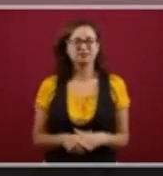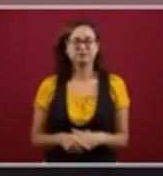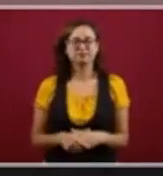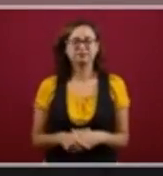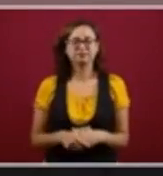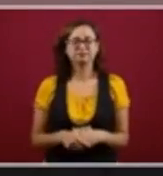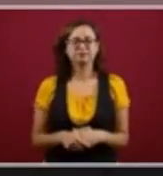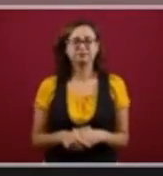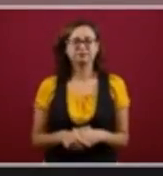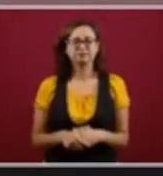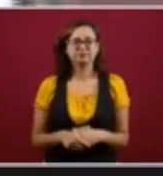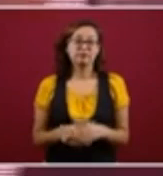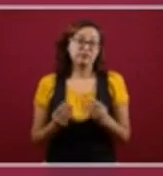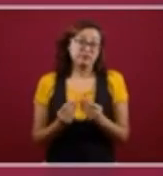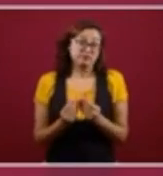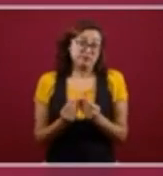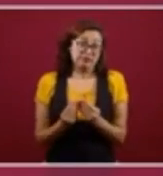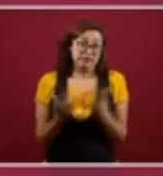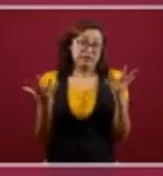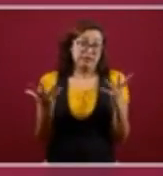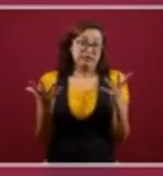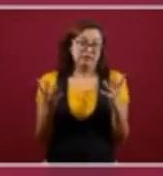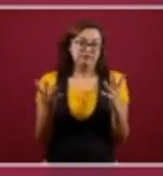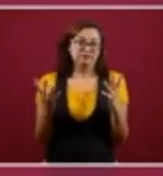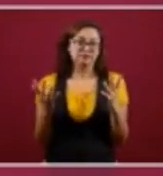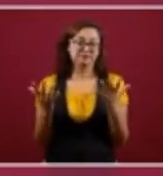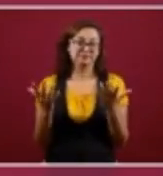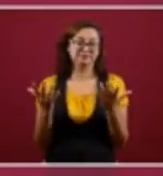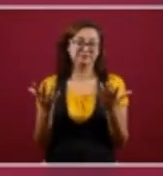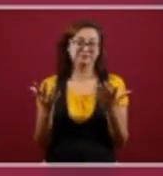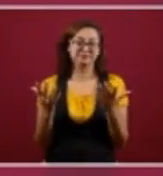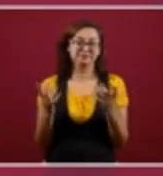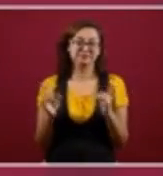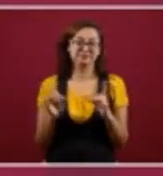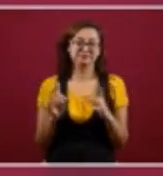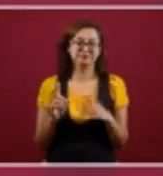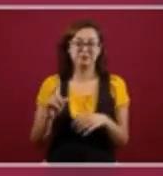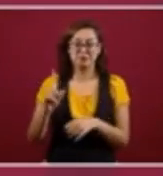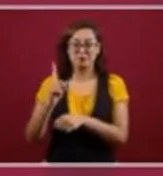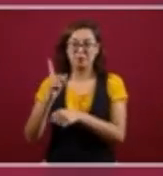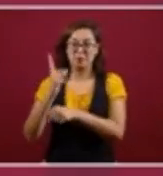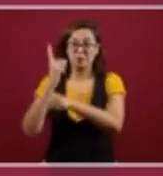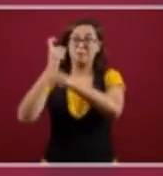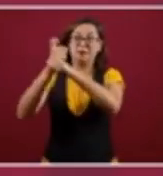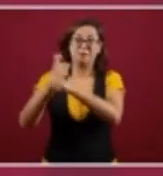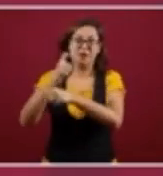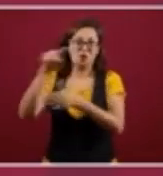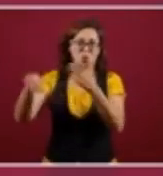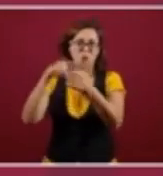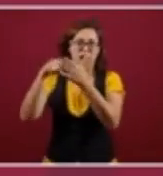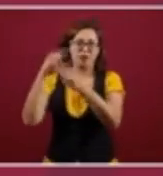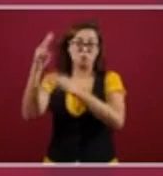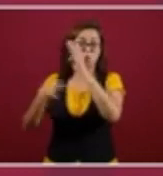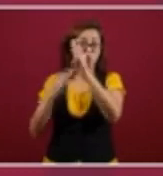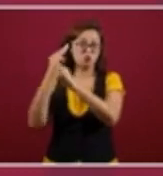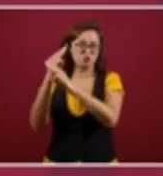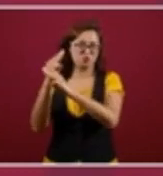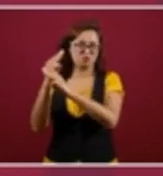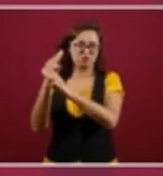Claro que nos afectó porque estábamos en primer lugar en cuanto a